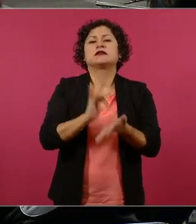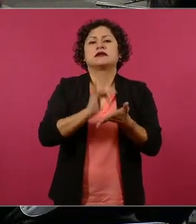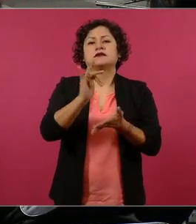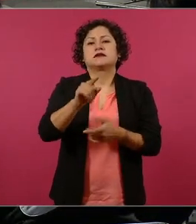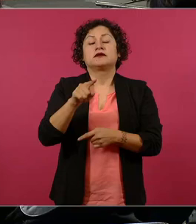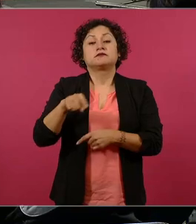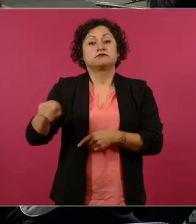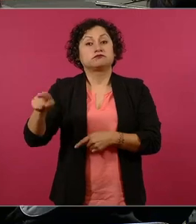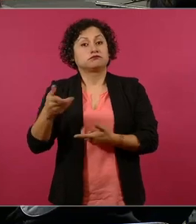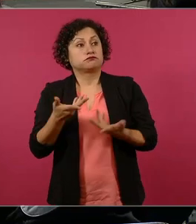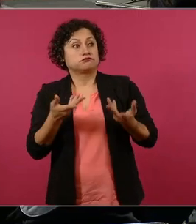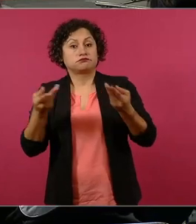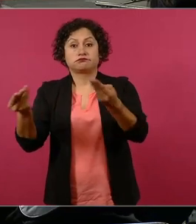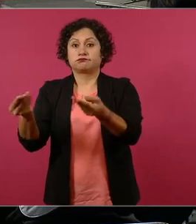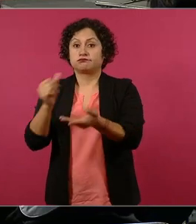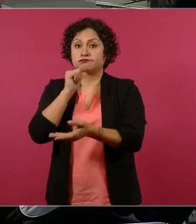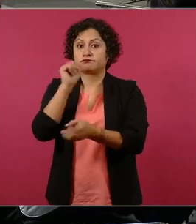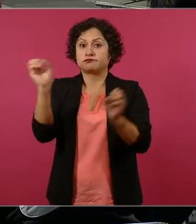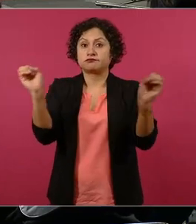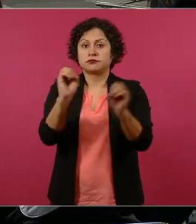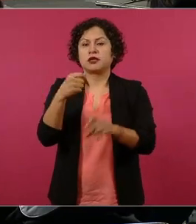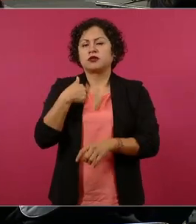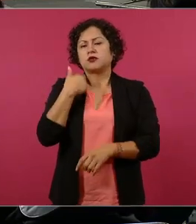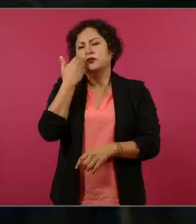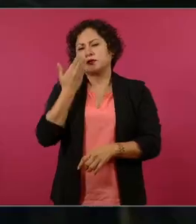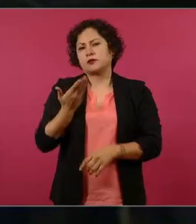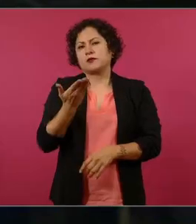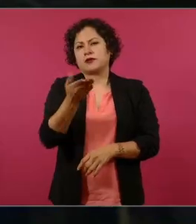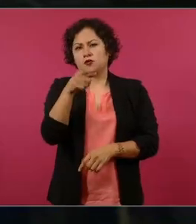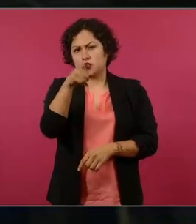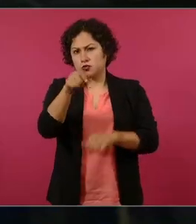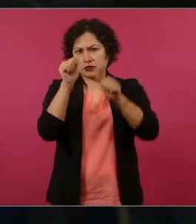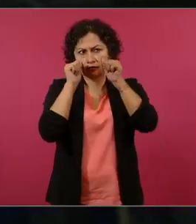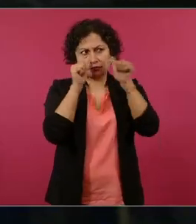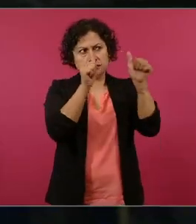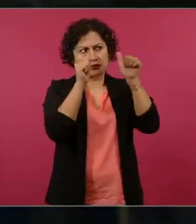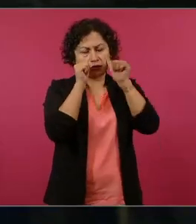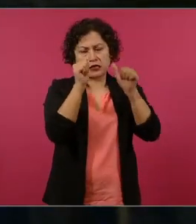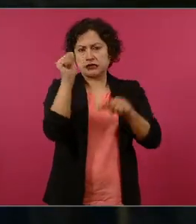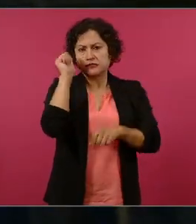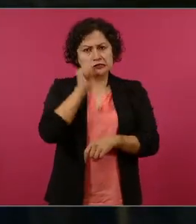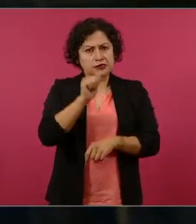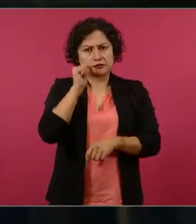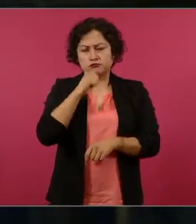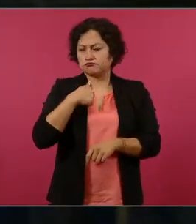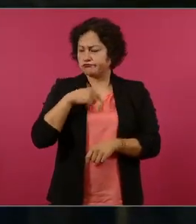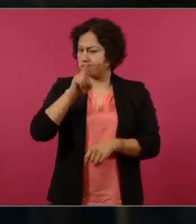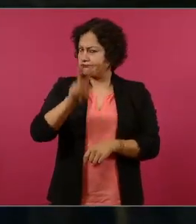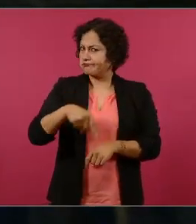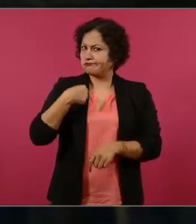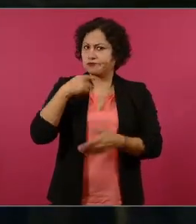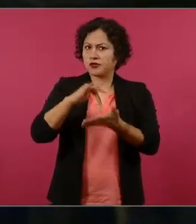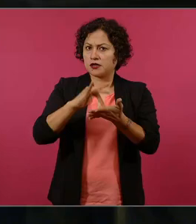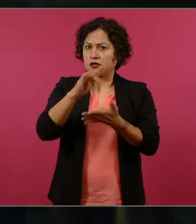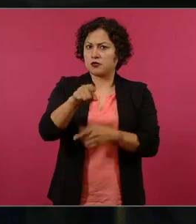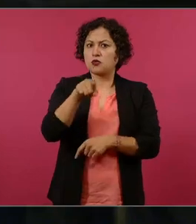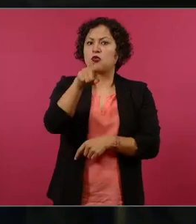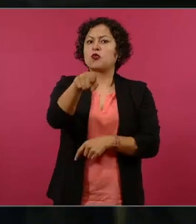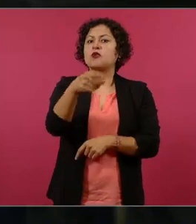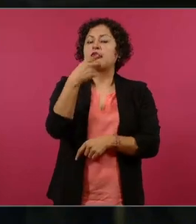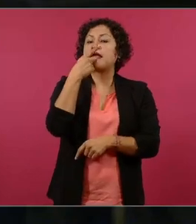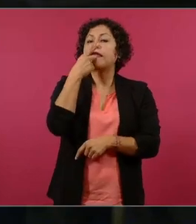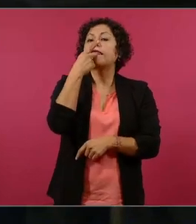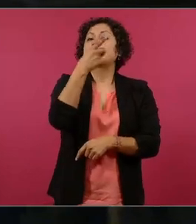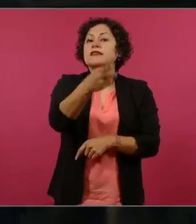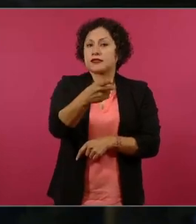usted que también como siempre lo ha hecho para Baja California en el senada Le agradezco mucho el que usted dijo hace rato en un periodismo